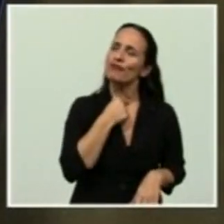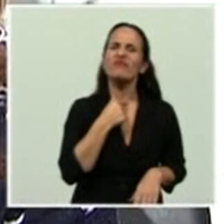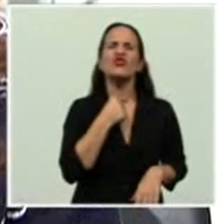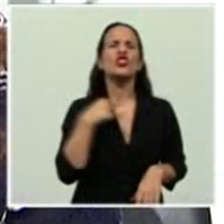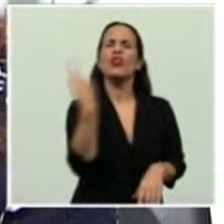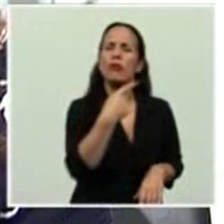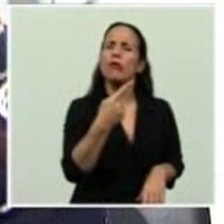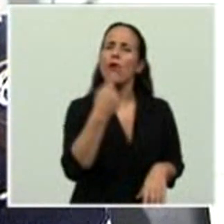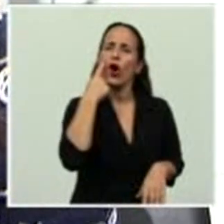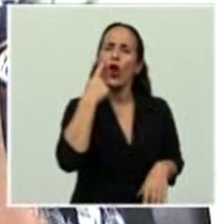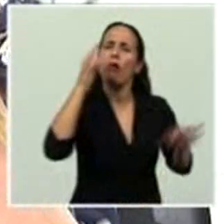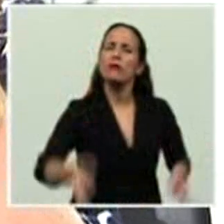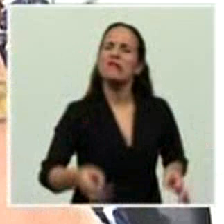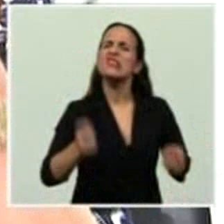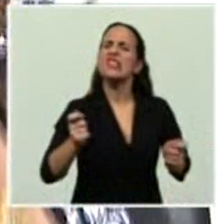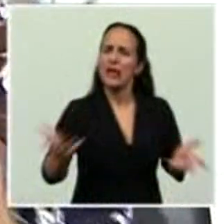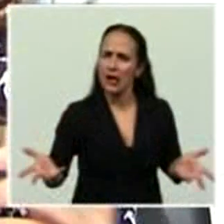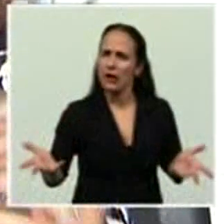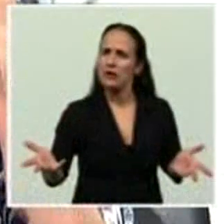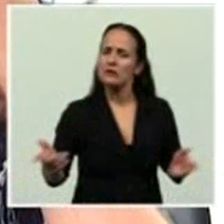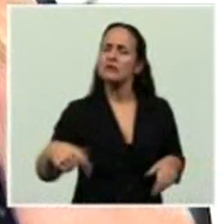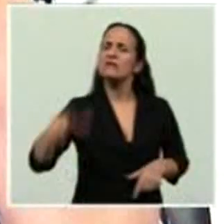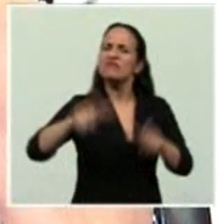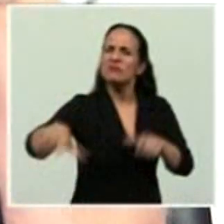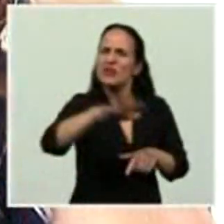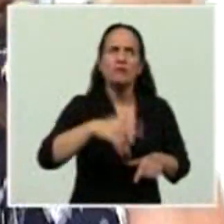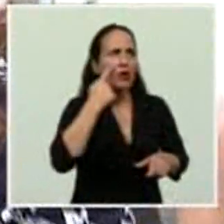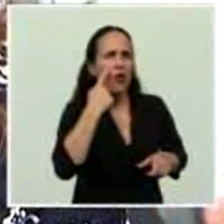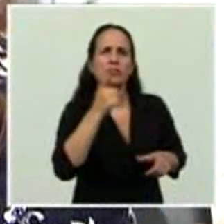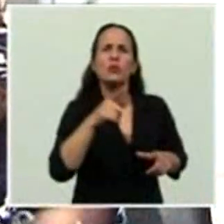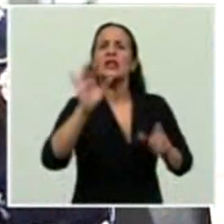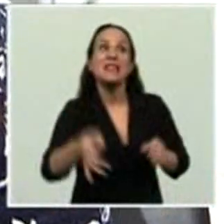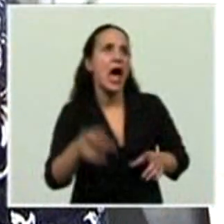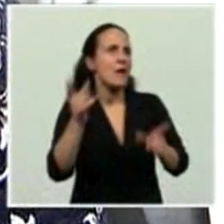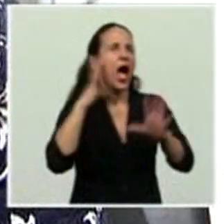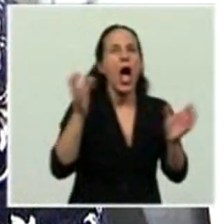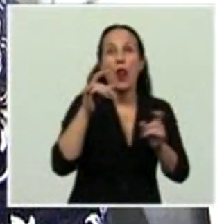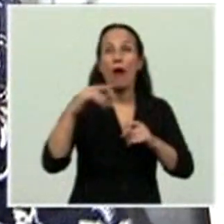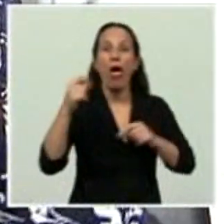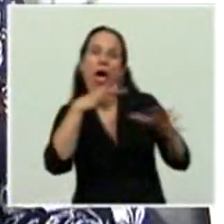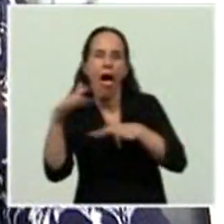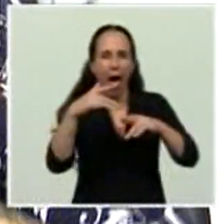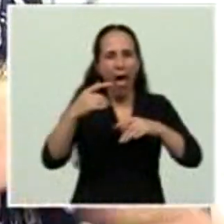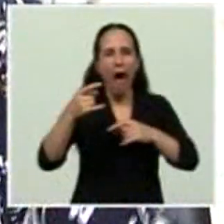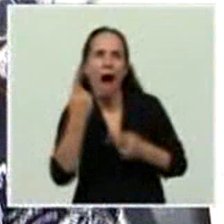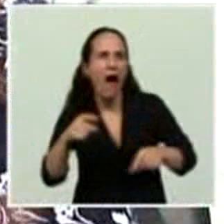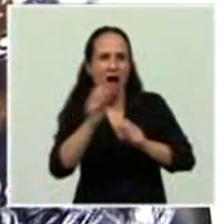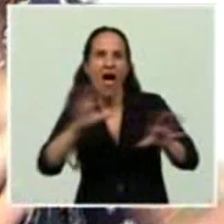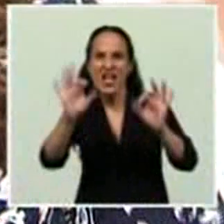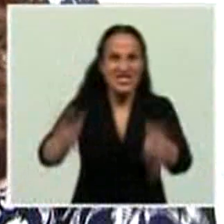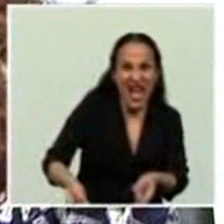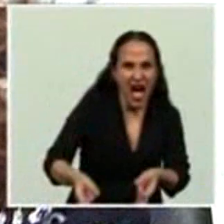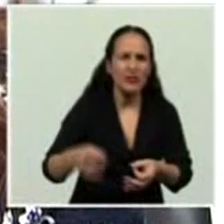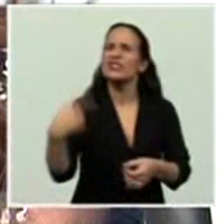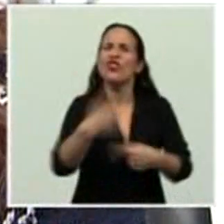conozcan los argentinos a los científicos está bien así como conocen los escándalos y como conocen en fin